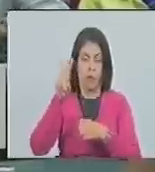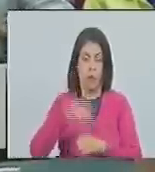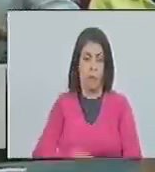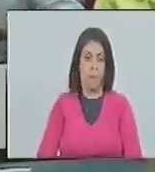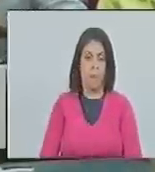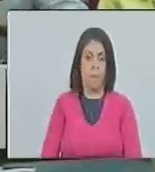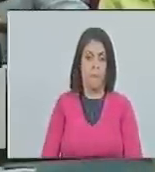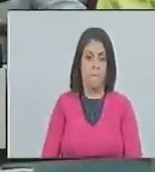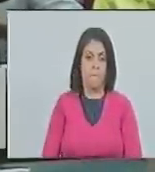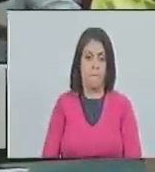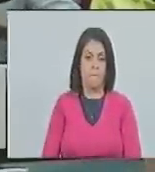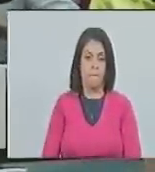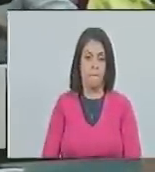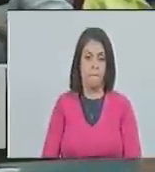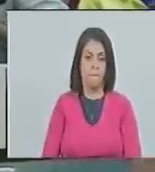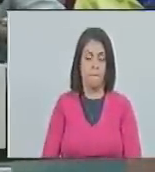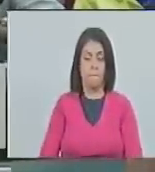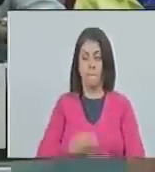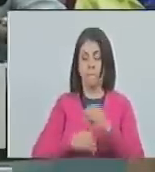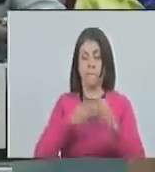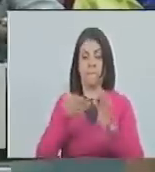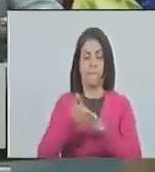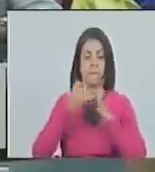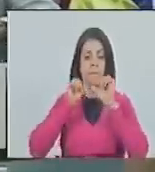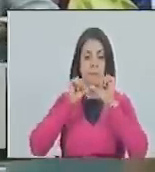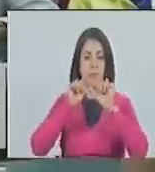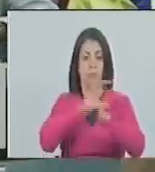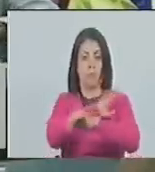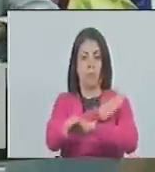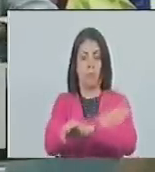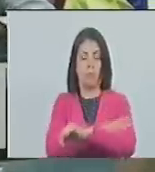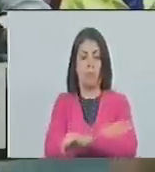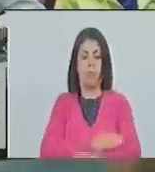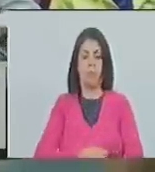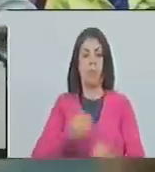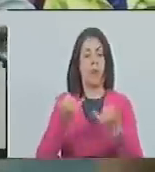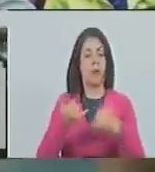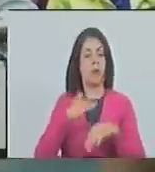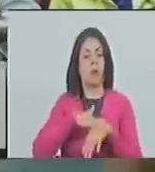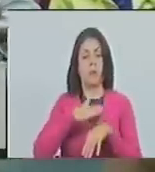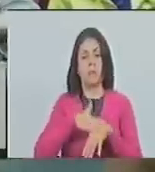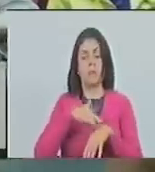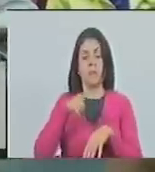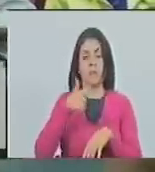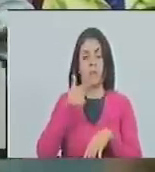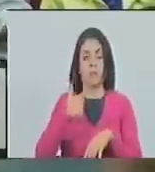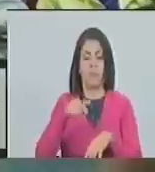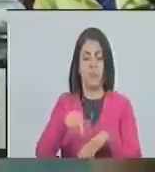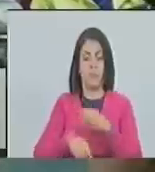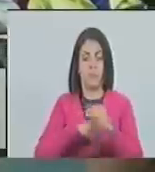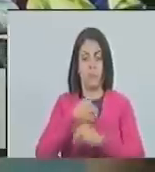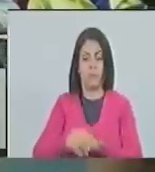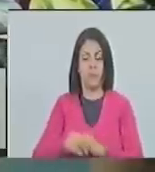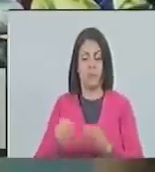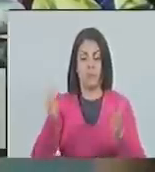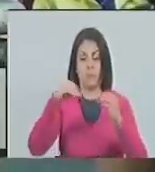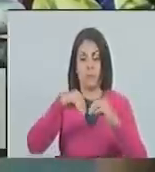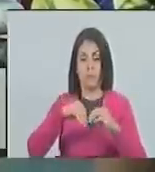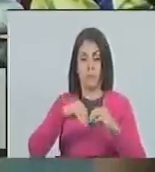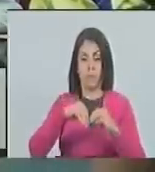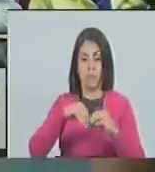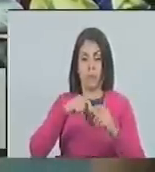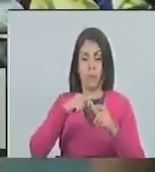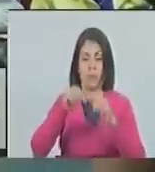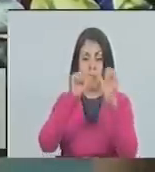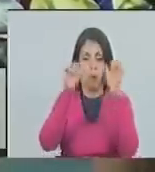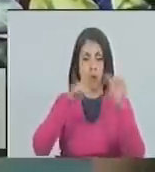a costa de que se, de mantenerlo en el poder, ¿no? Ahora, ¿qué pasó? Lo conocemos como el pacto de punto fijo, que es